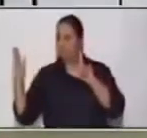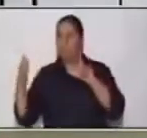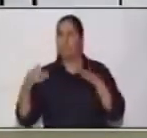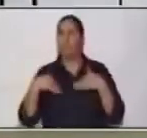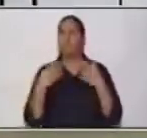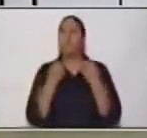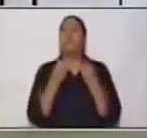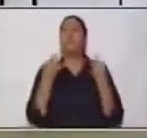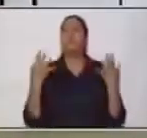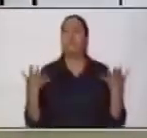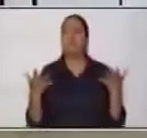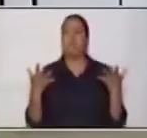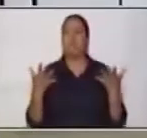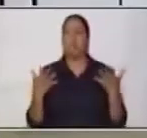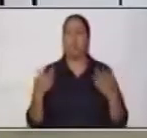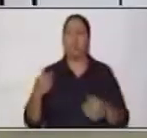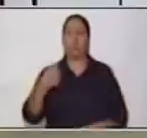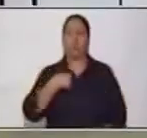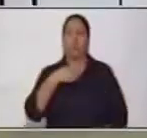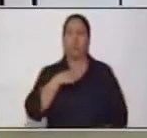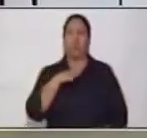aquí tengo